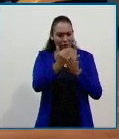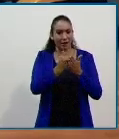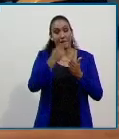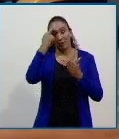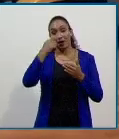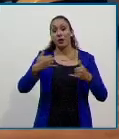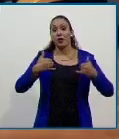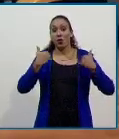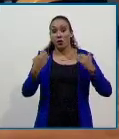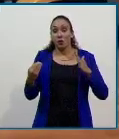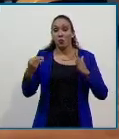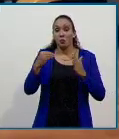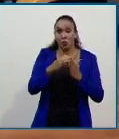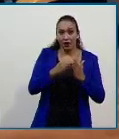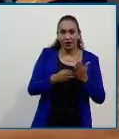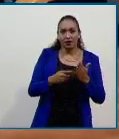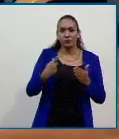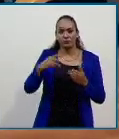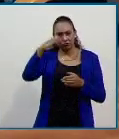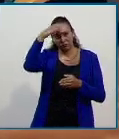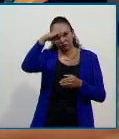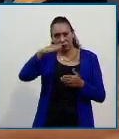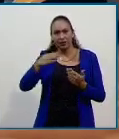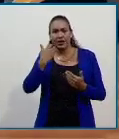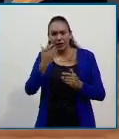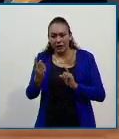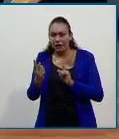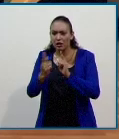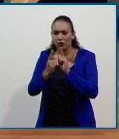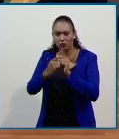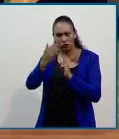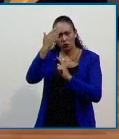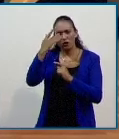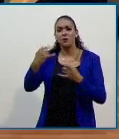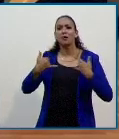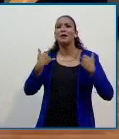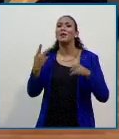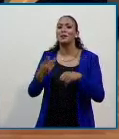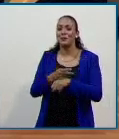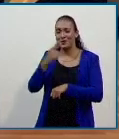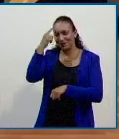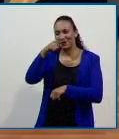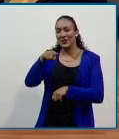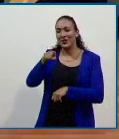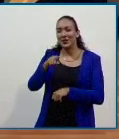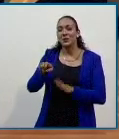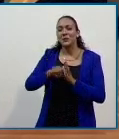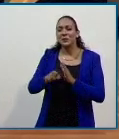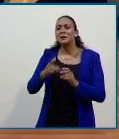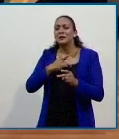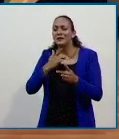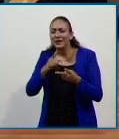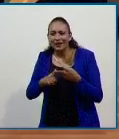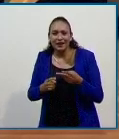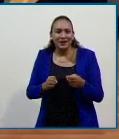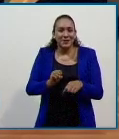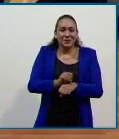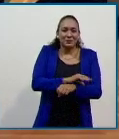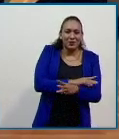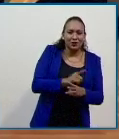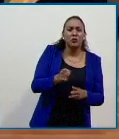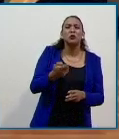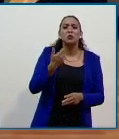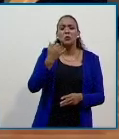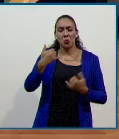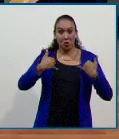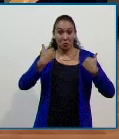juventud iberoamericana para tratar de mostrar qué sienten, qué piensan, qué expectativas,